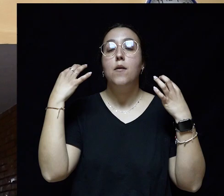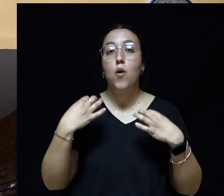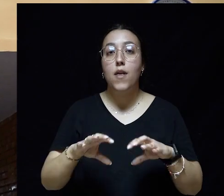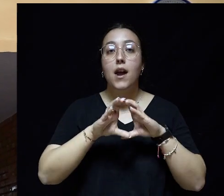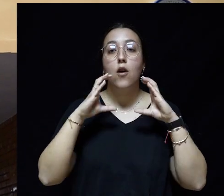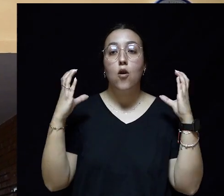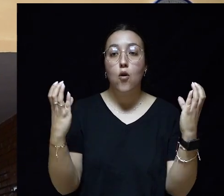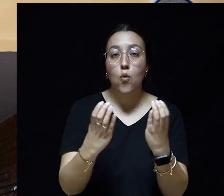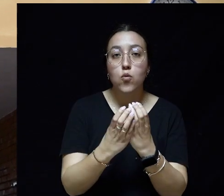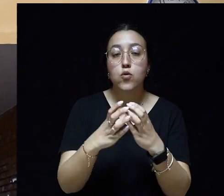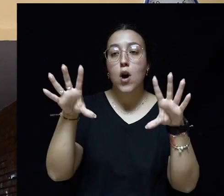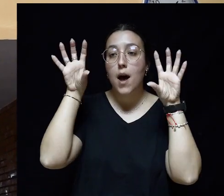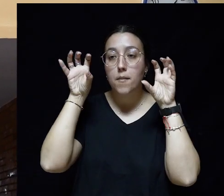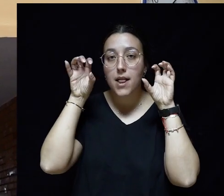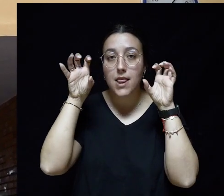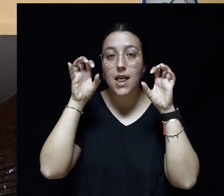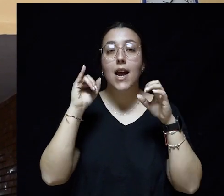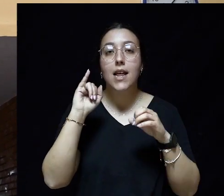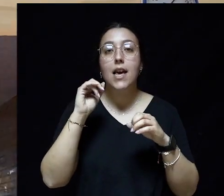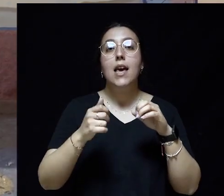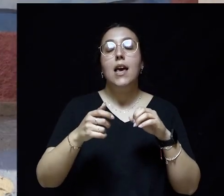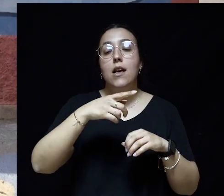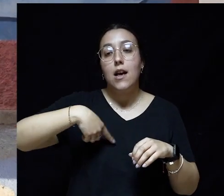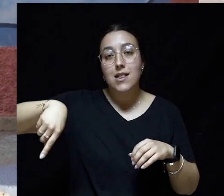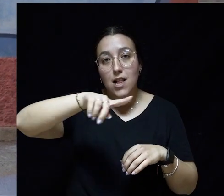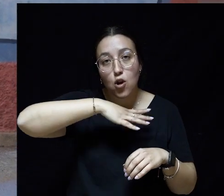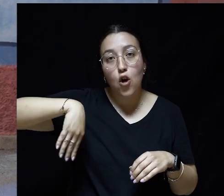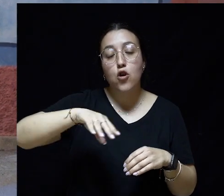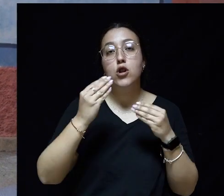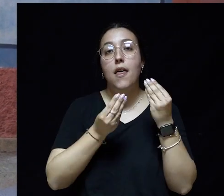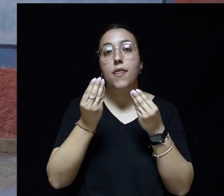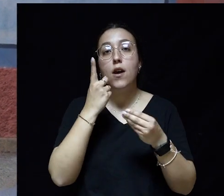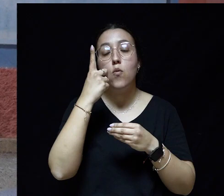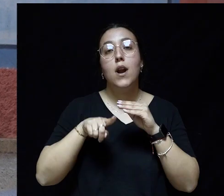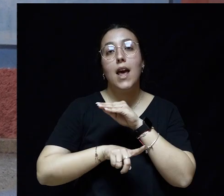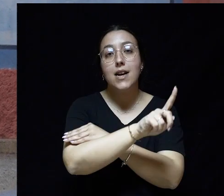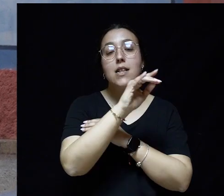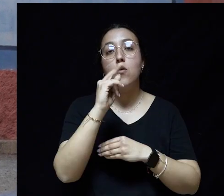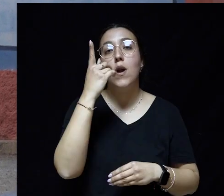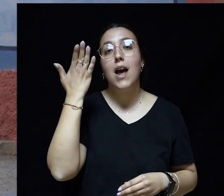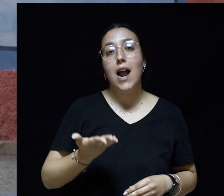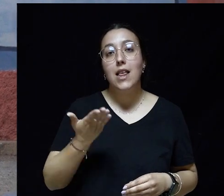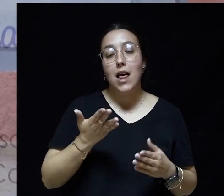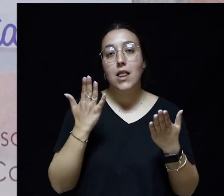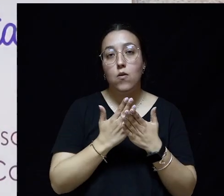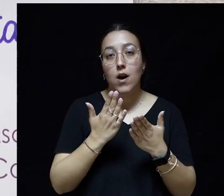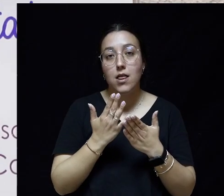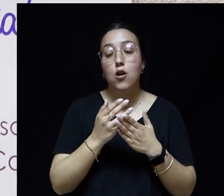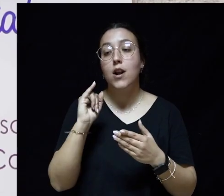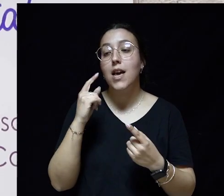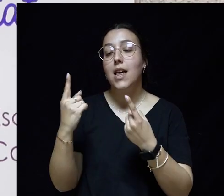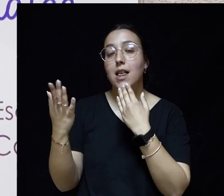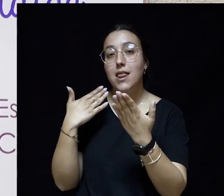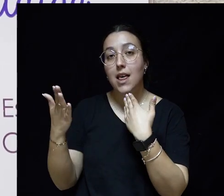alumnado y a las familias el éxito de los chicos y las chicas, lo cual implica un liderazgo dialógico